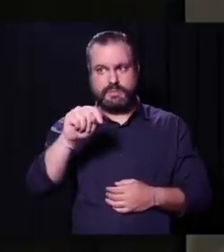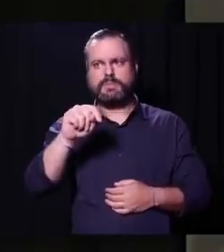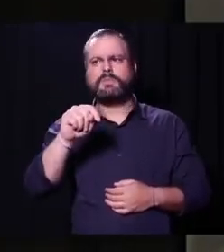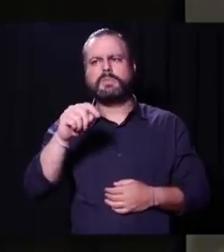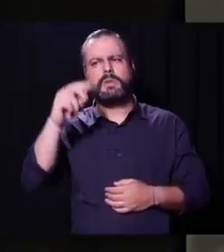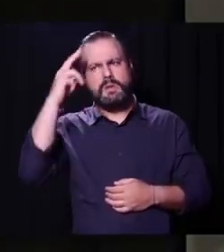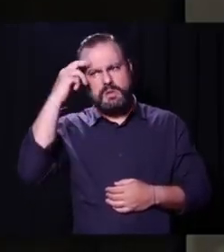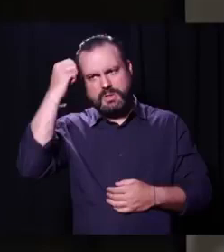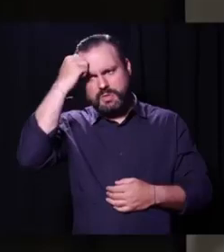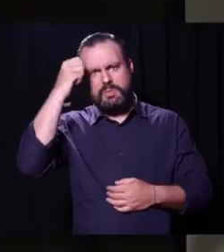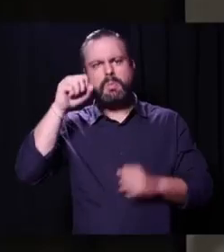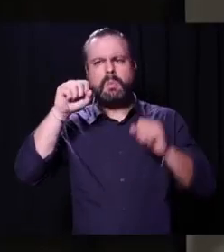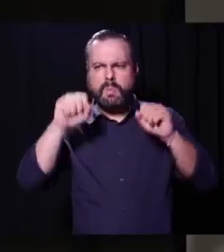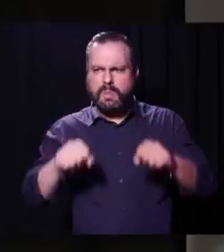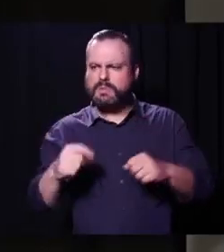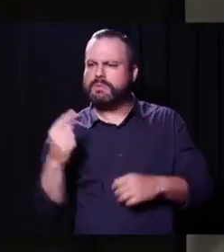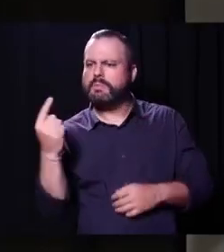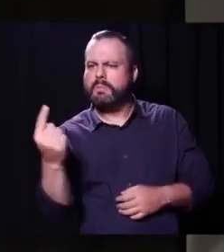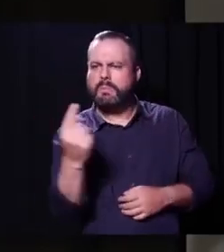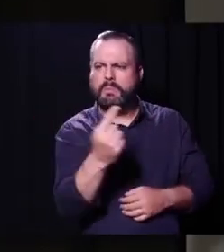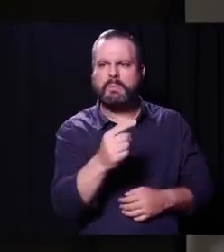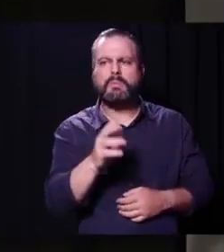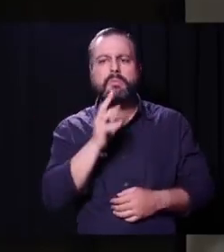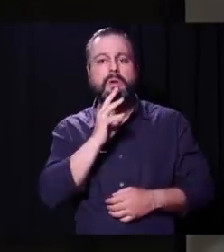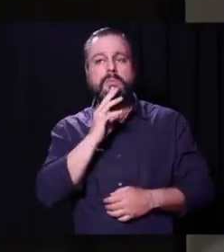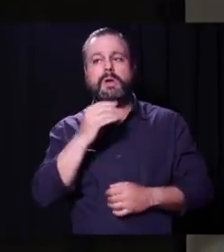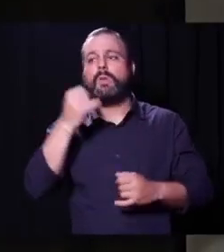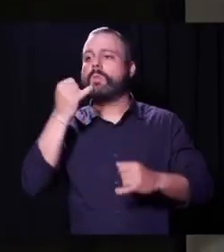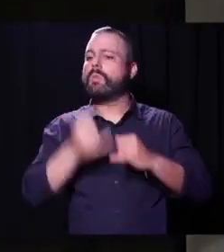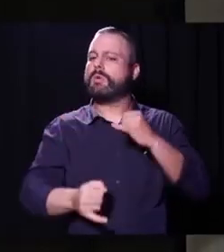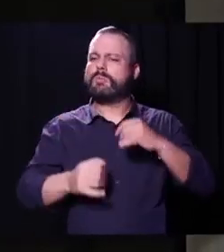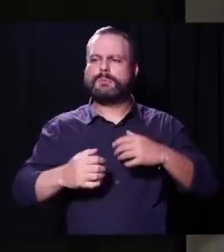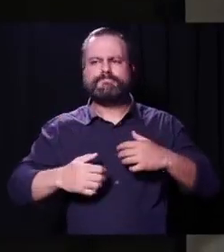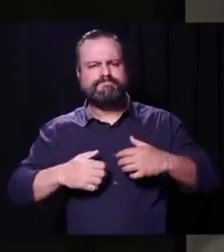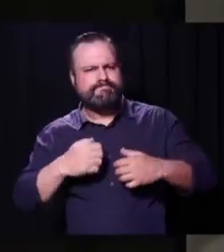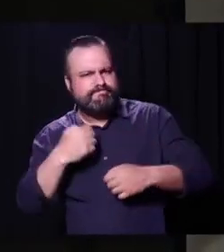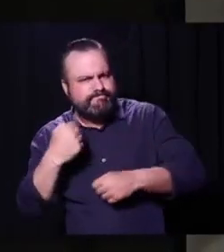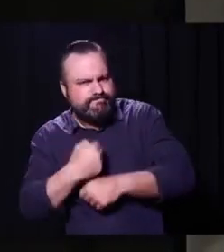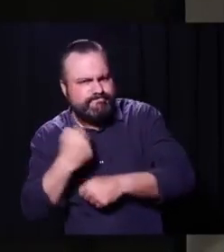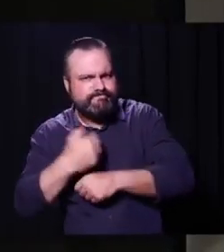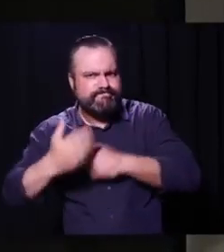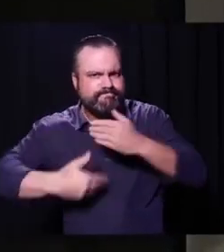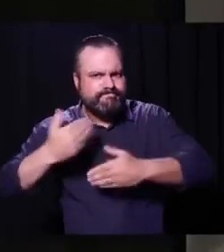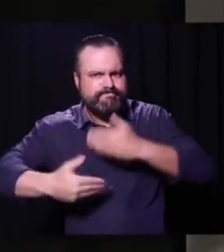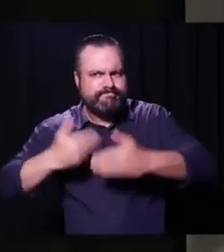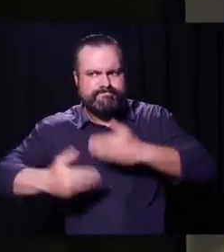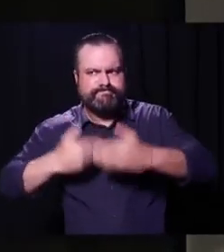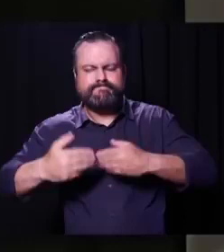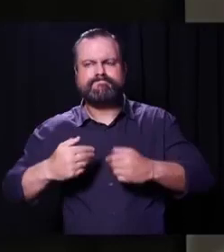y cada uno de los que está dando esa última milla allá en Quebrada Rosario,